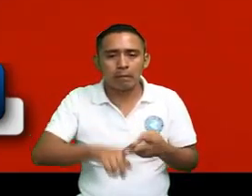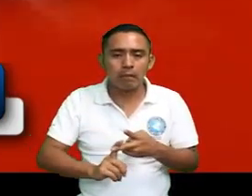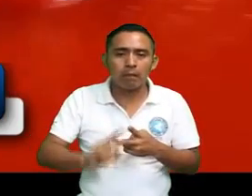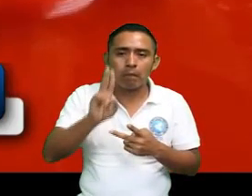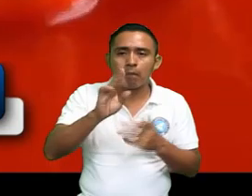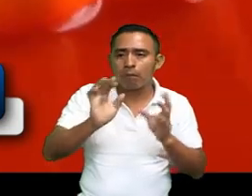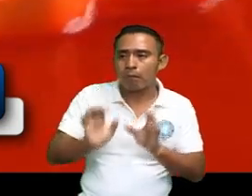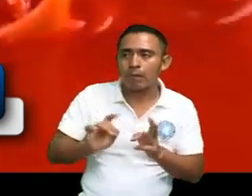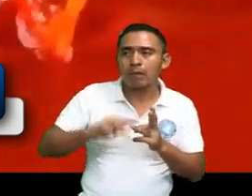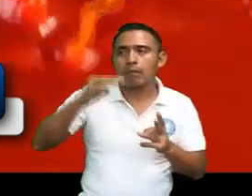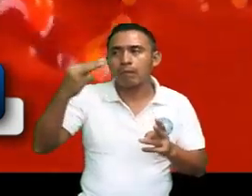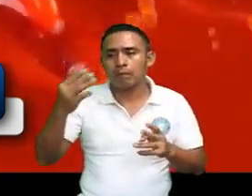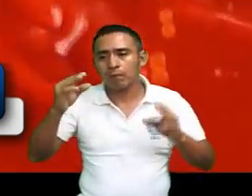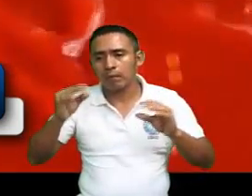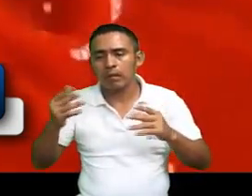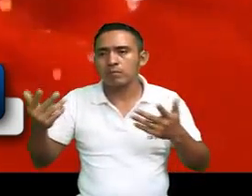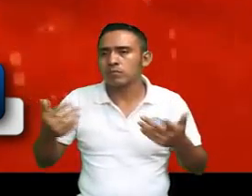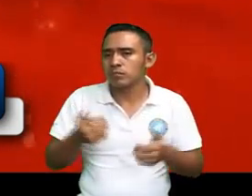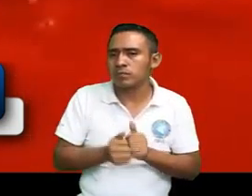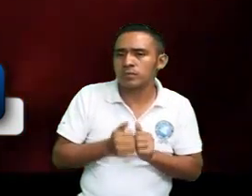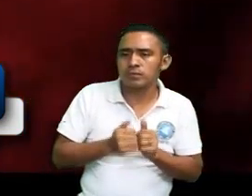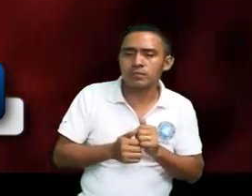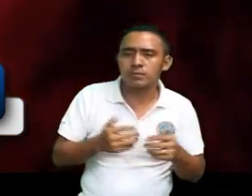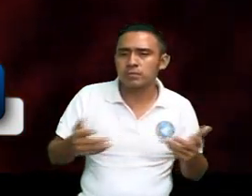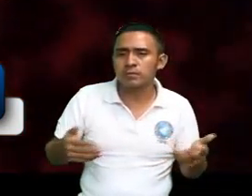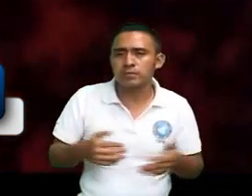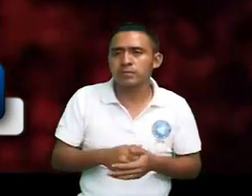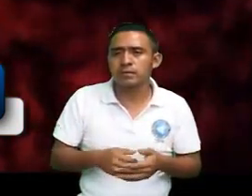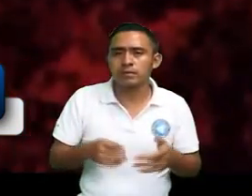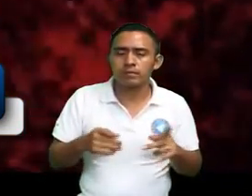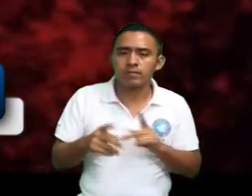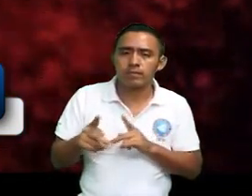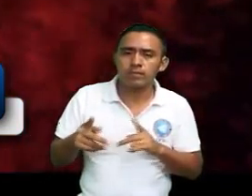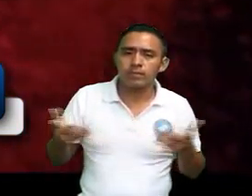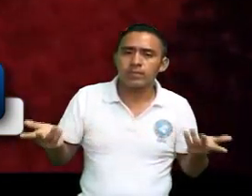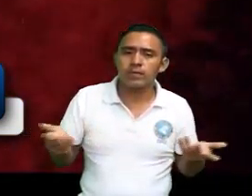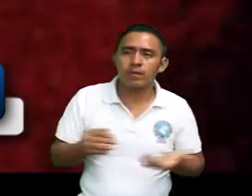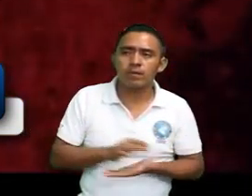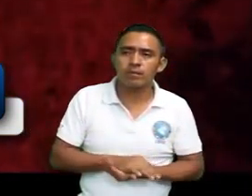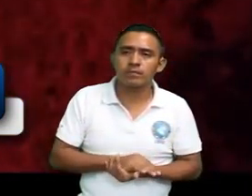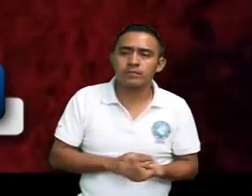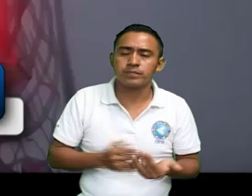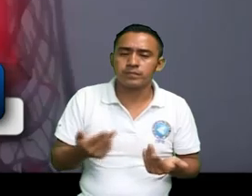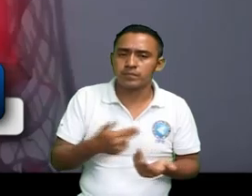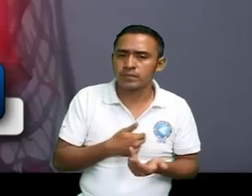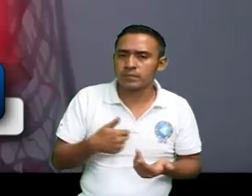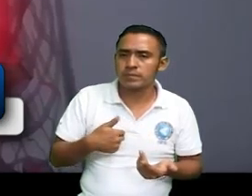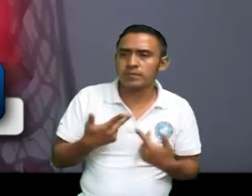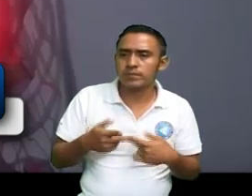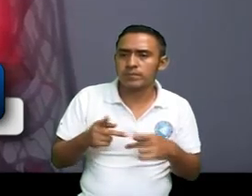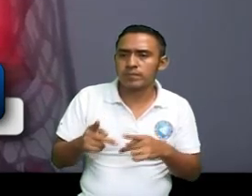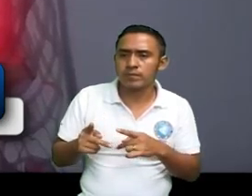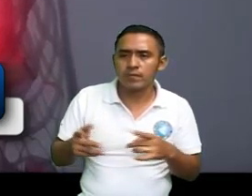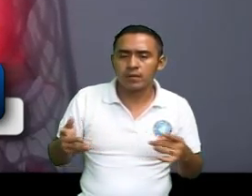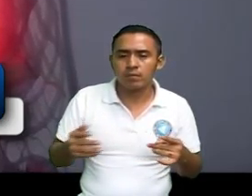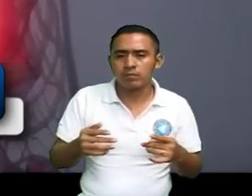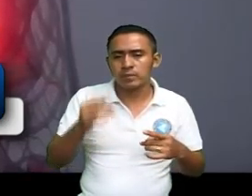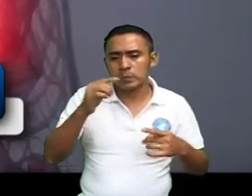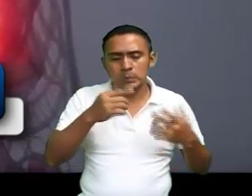de la tarde, a las 3. ¿Qué pasa? Estas personas que hacen este tipo de